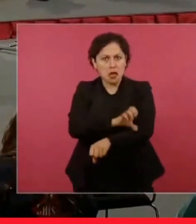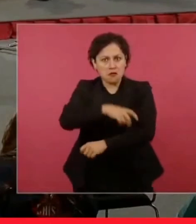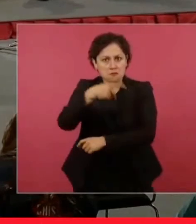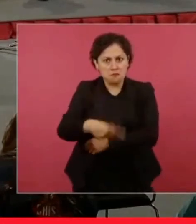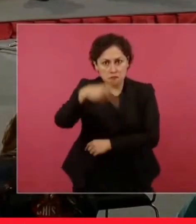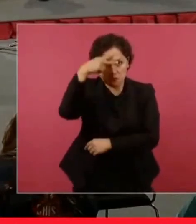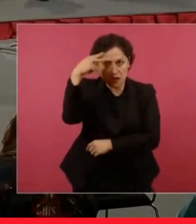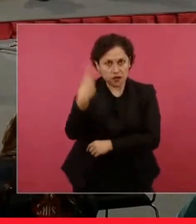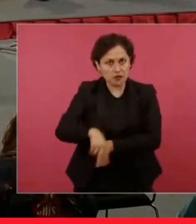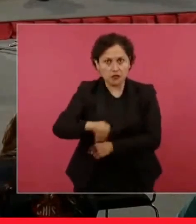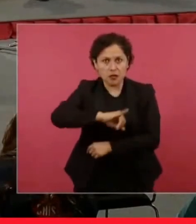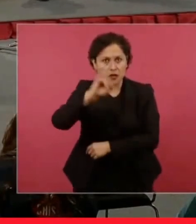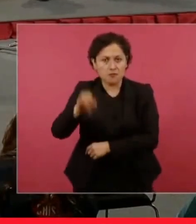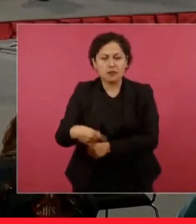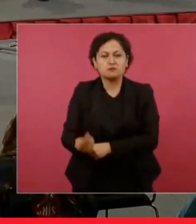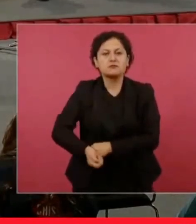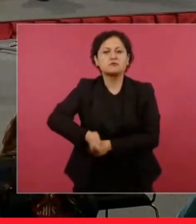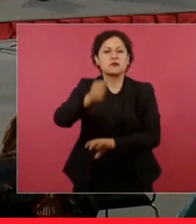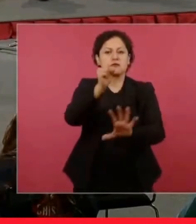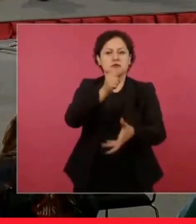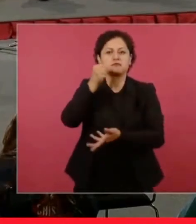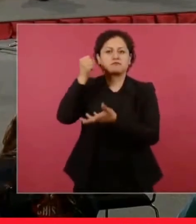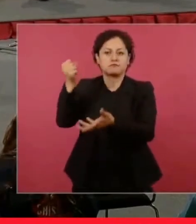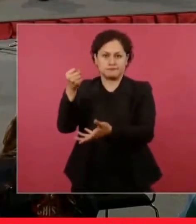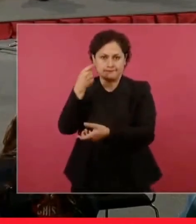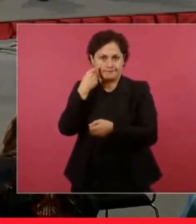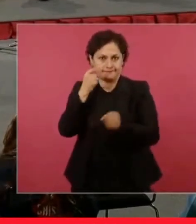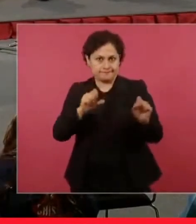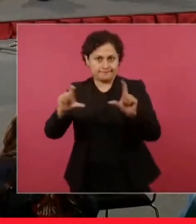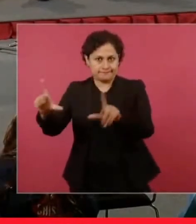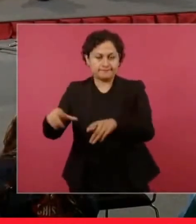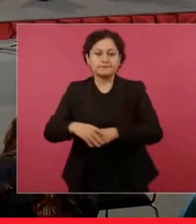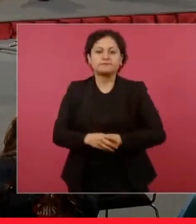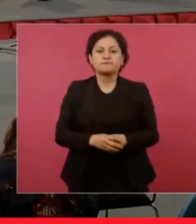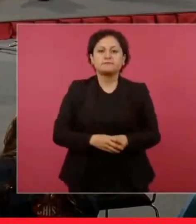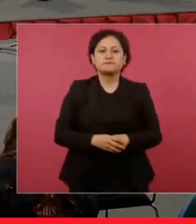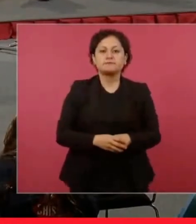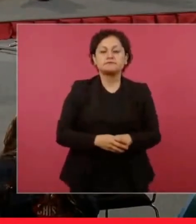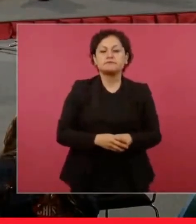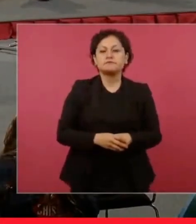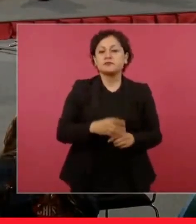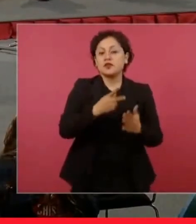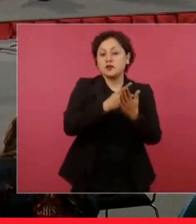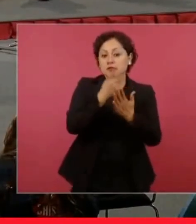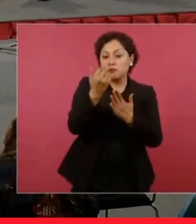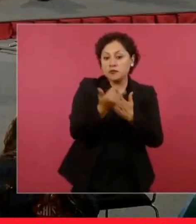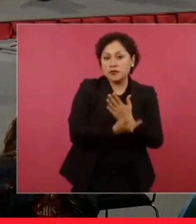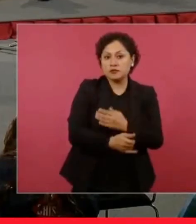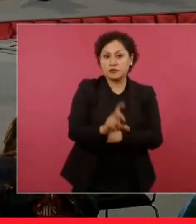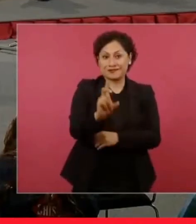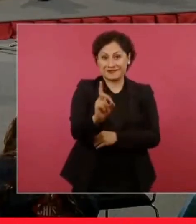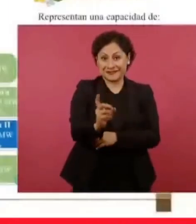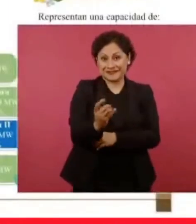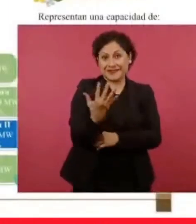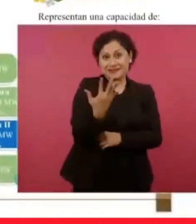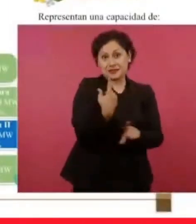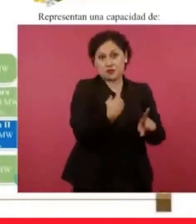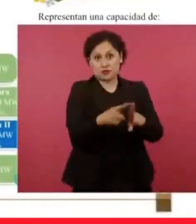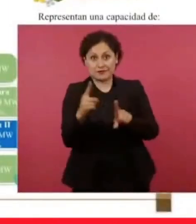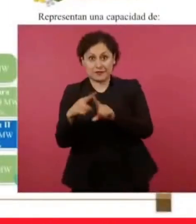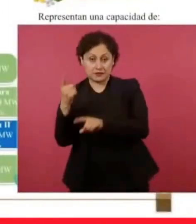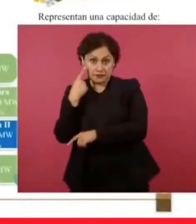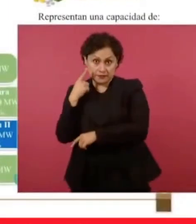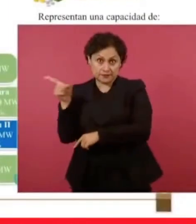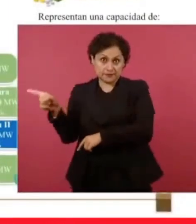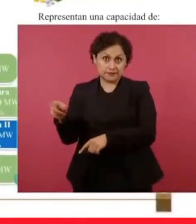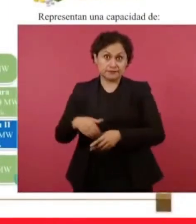La que sigue, por favor. Estamos desarrollando 35 proyectos de generación. De los 35 proyectos de